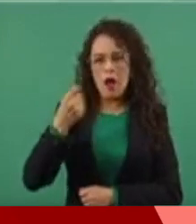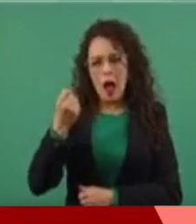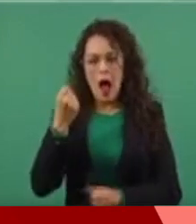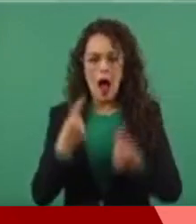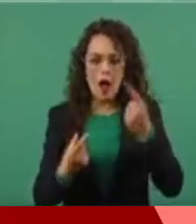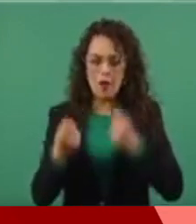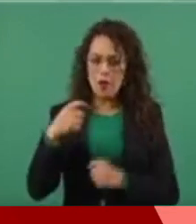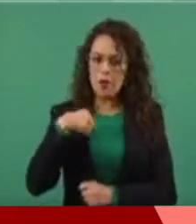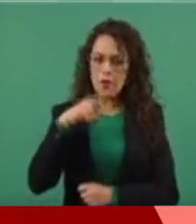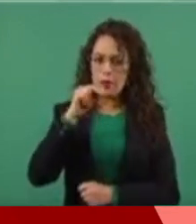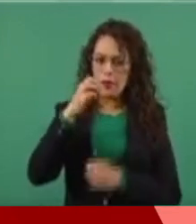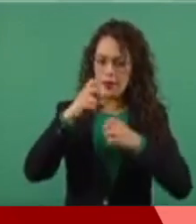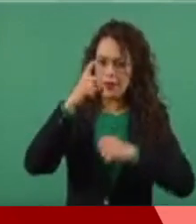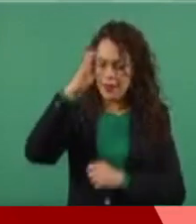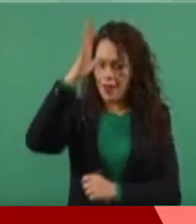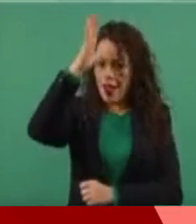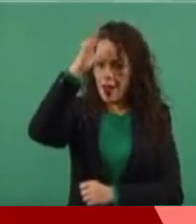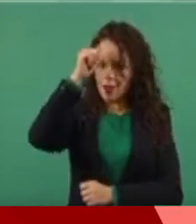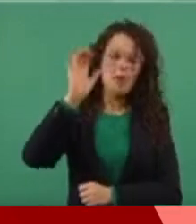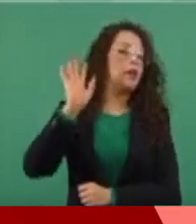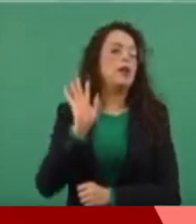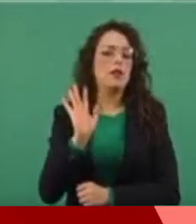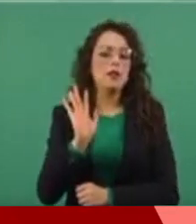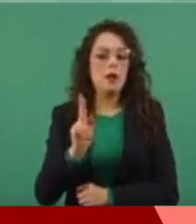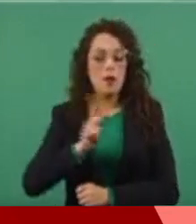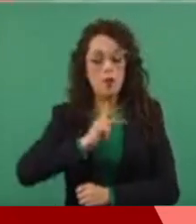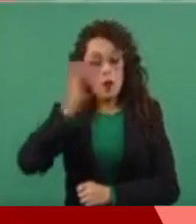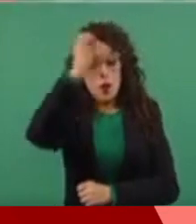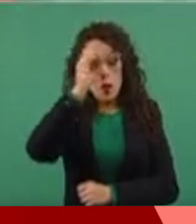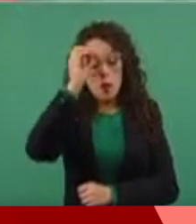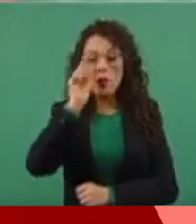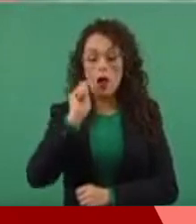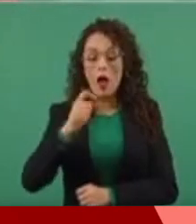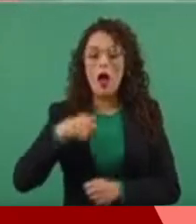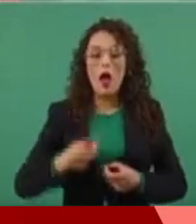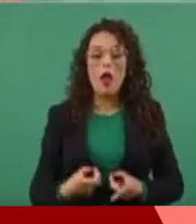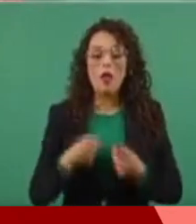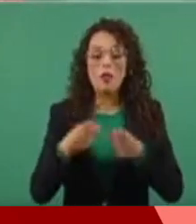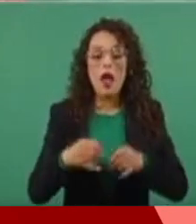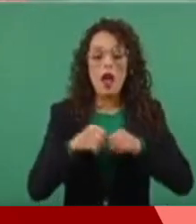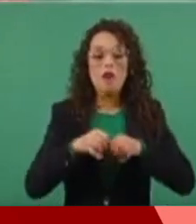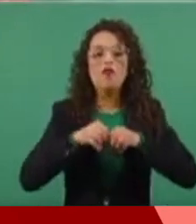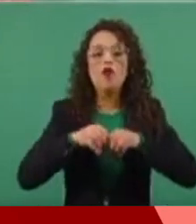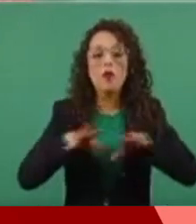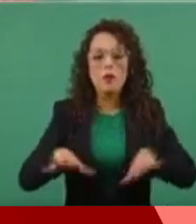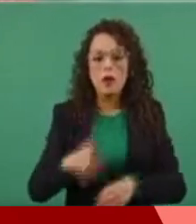Yo considero que nosotros informamos, no hacemos propaganda.